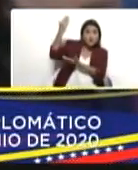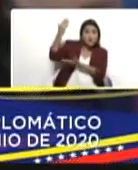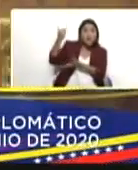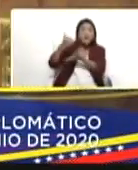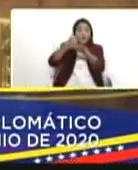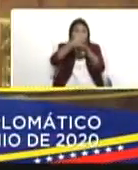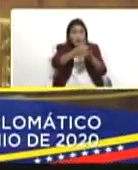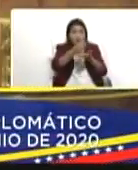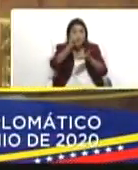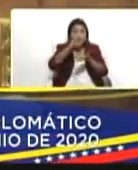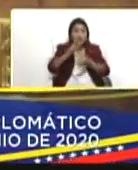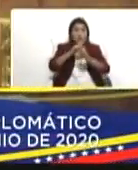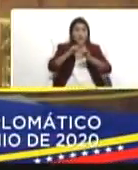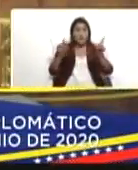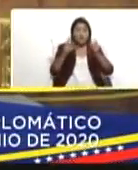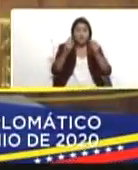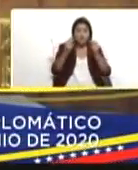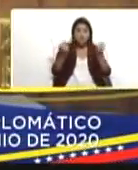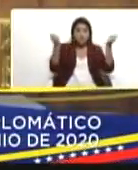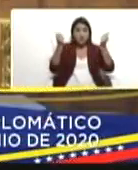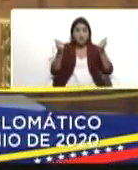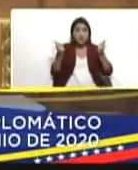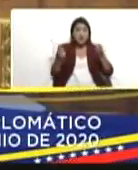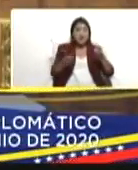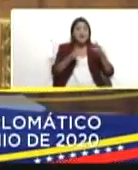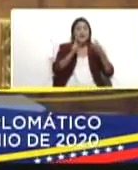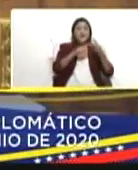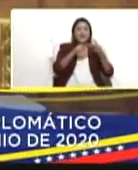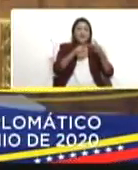y de repente Bueno eso fue la tercera